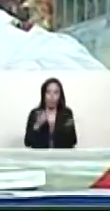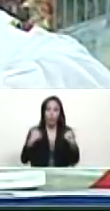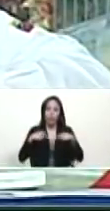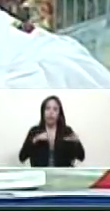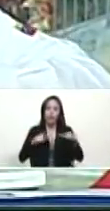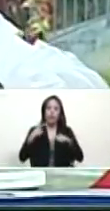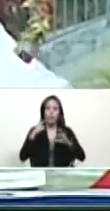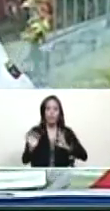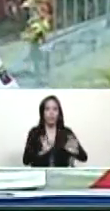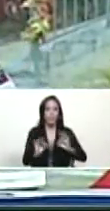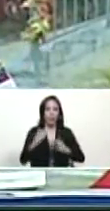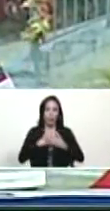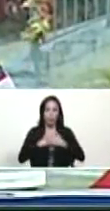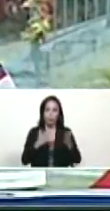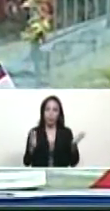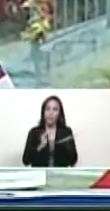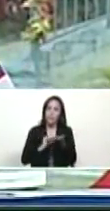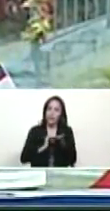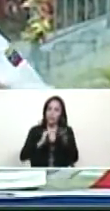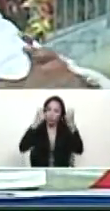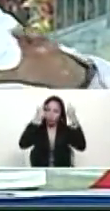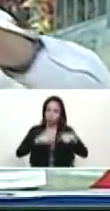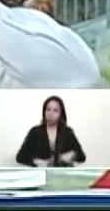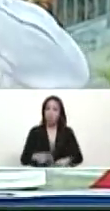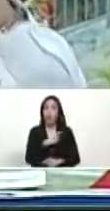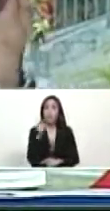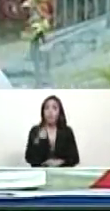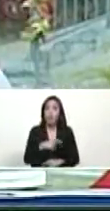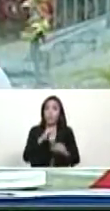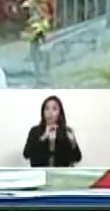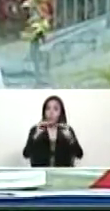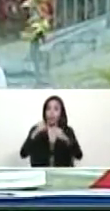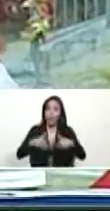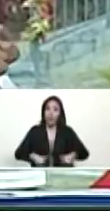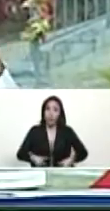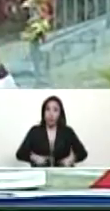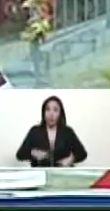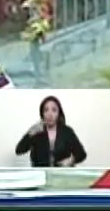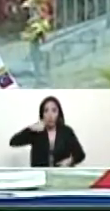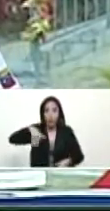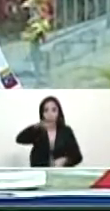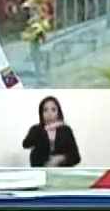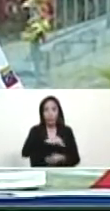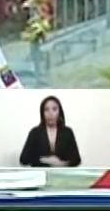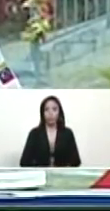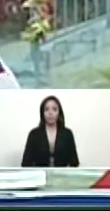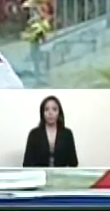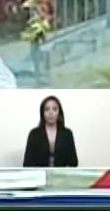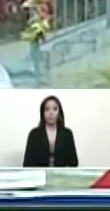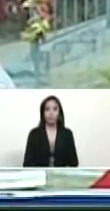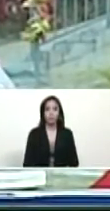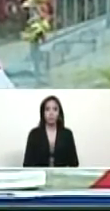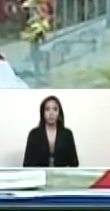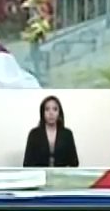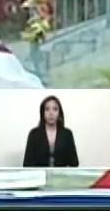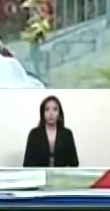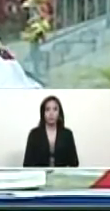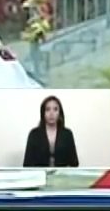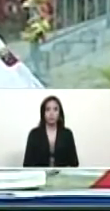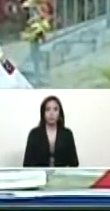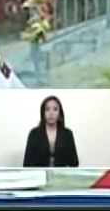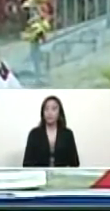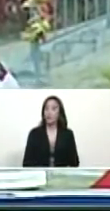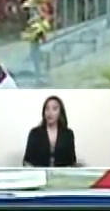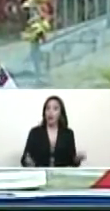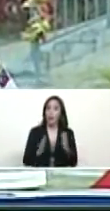y preparado para eso. Pero también llamo a un gran esfuerzo nacional, a todo el país. A todo el país, pero sobre